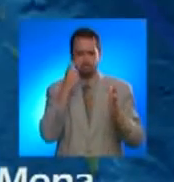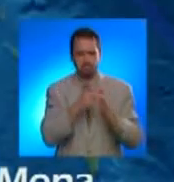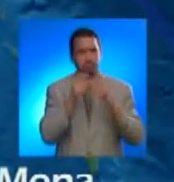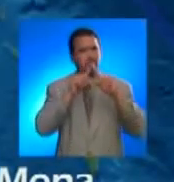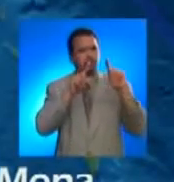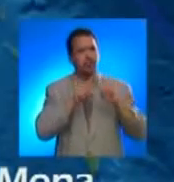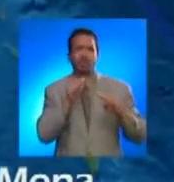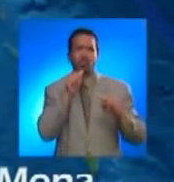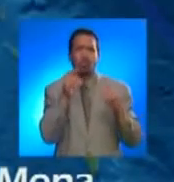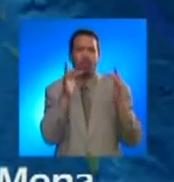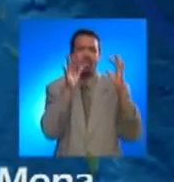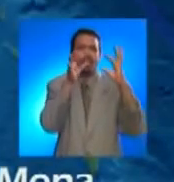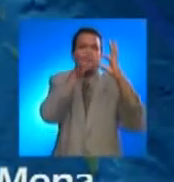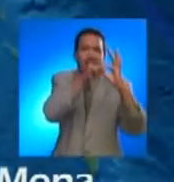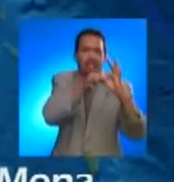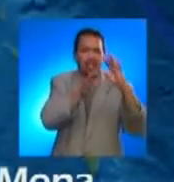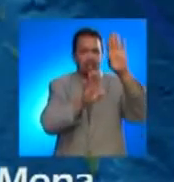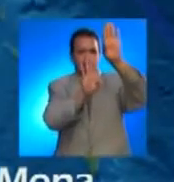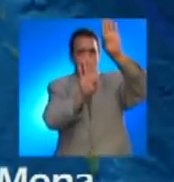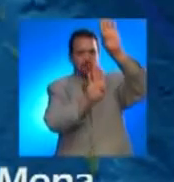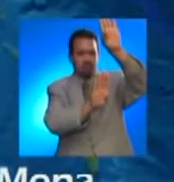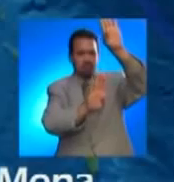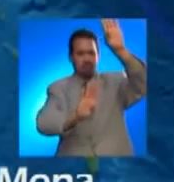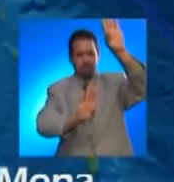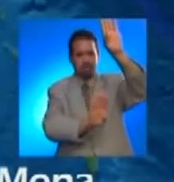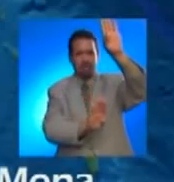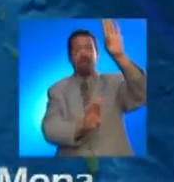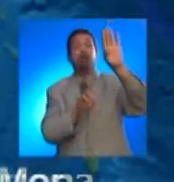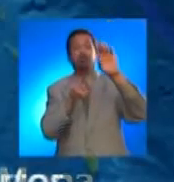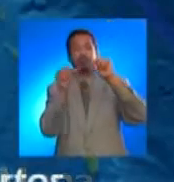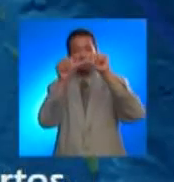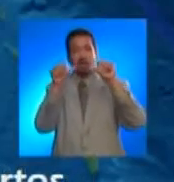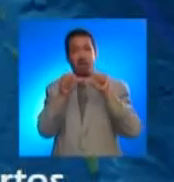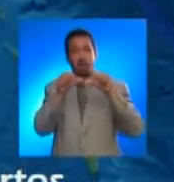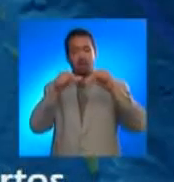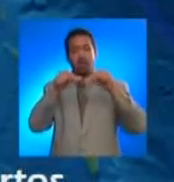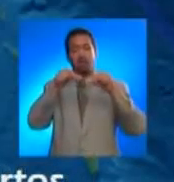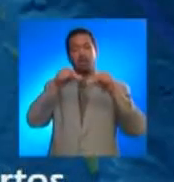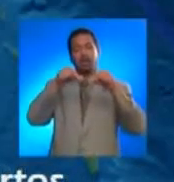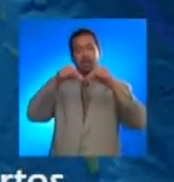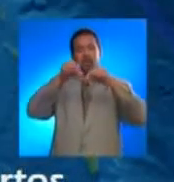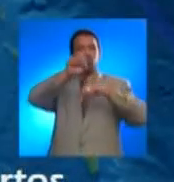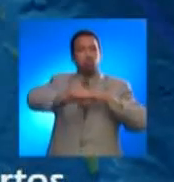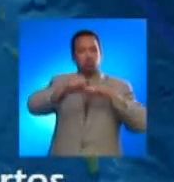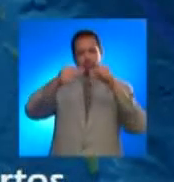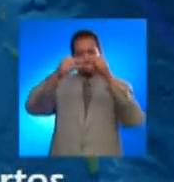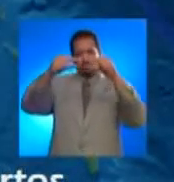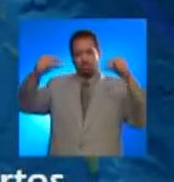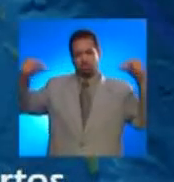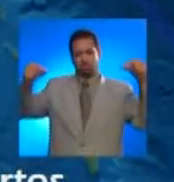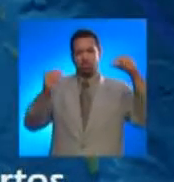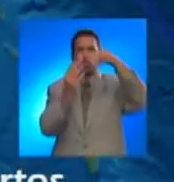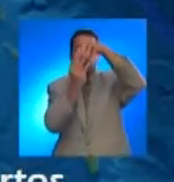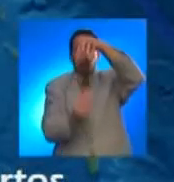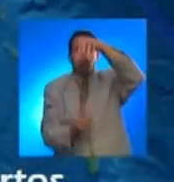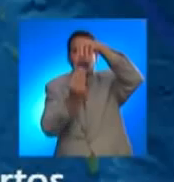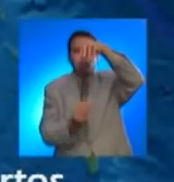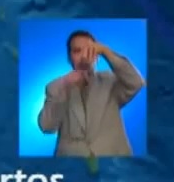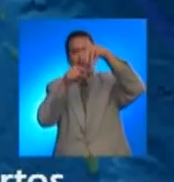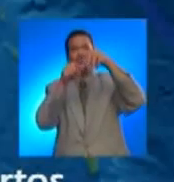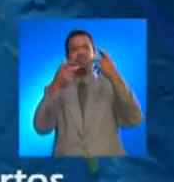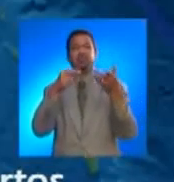grados norte que incluye varios sistemas de fallas. El Cañón de Mona, donde se generó el terremoto de 1918, es una zona